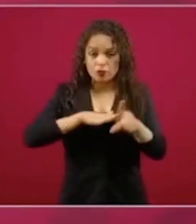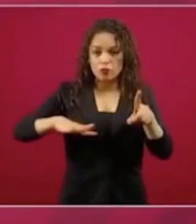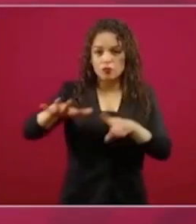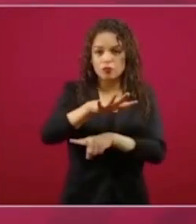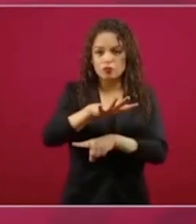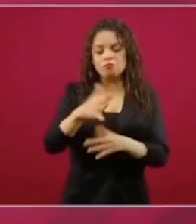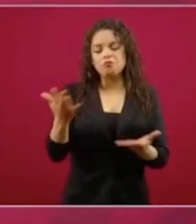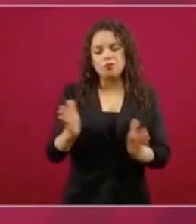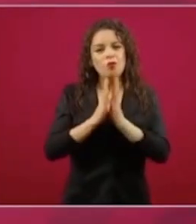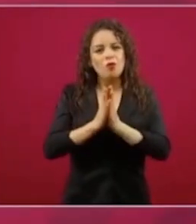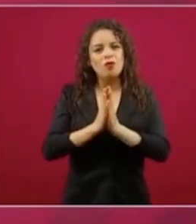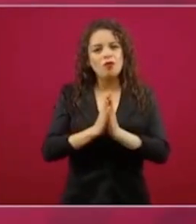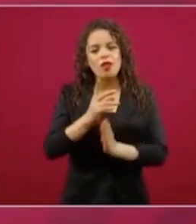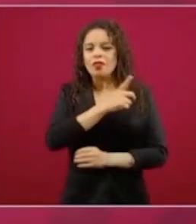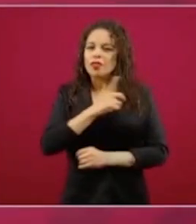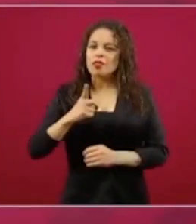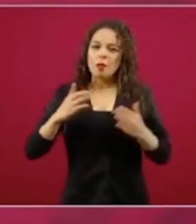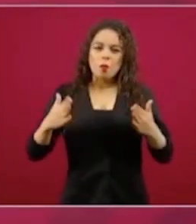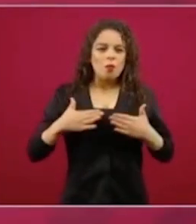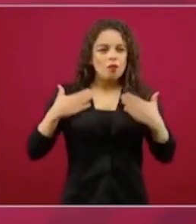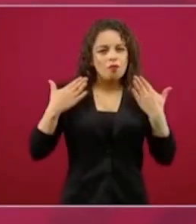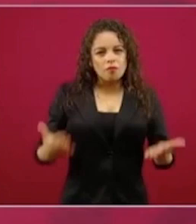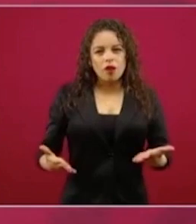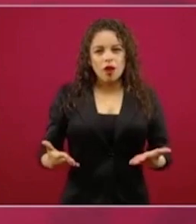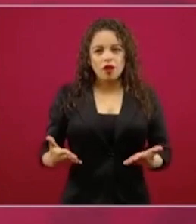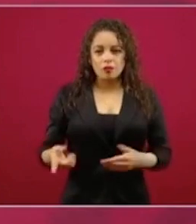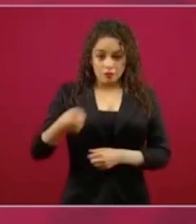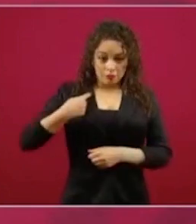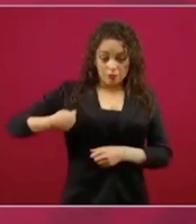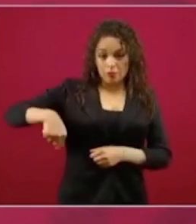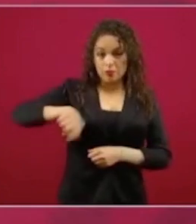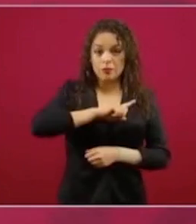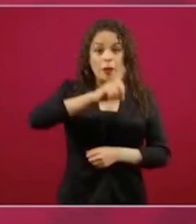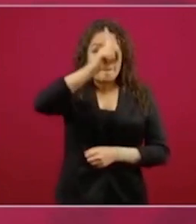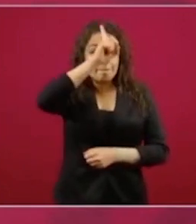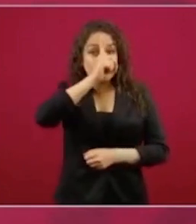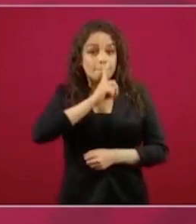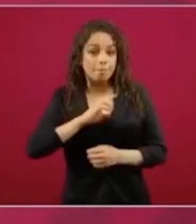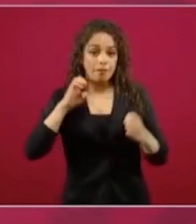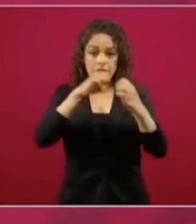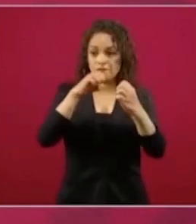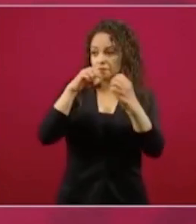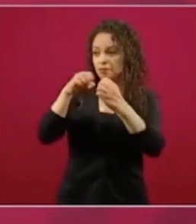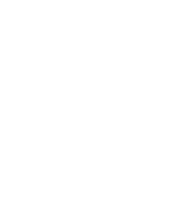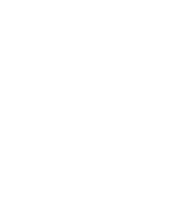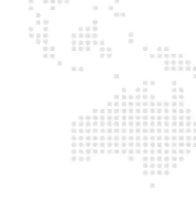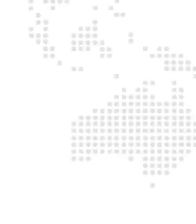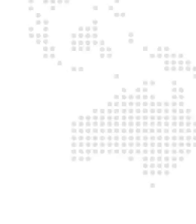no vamos a engañar, no vamos a ocultar nada.